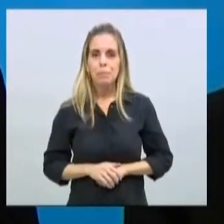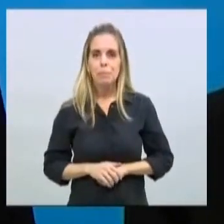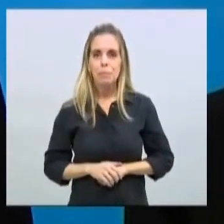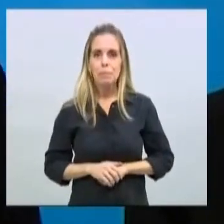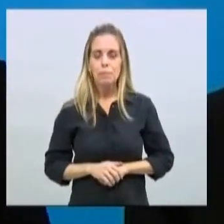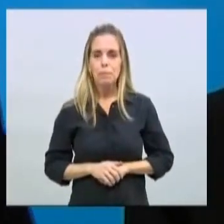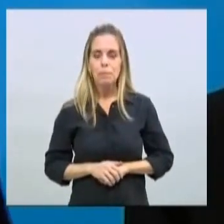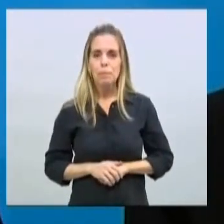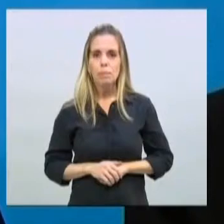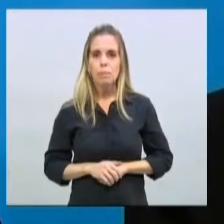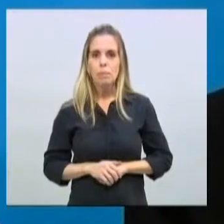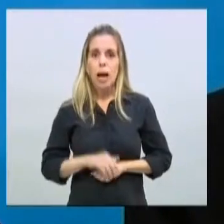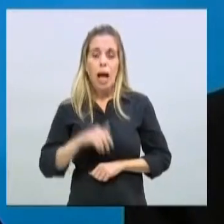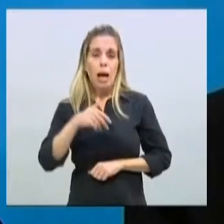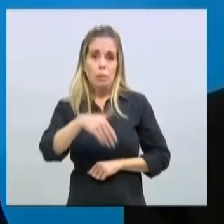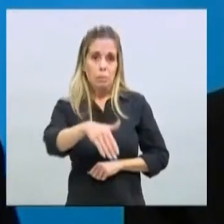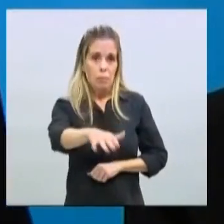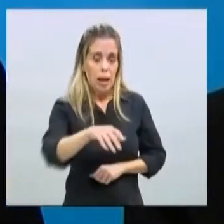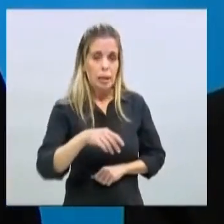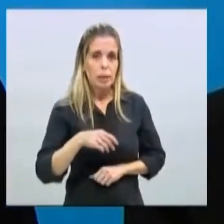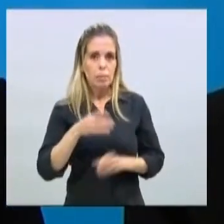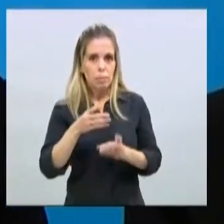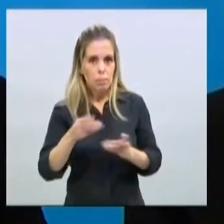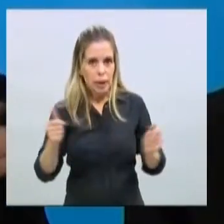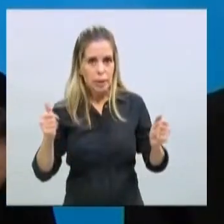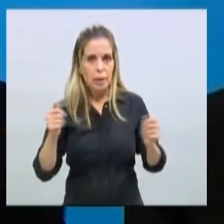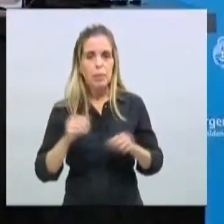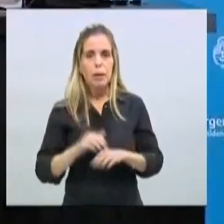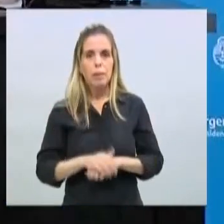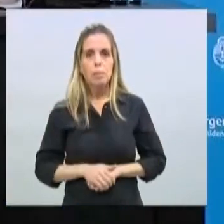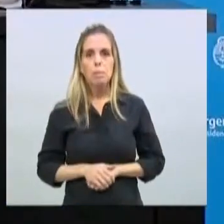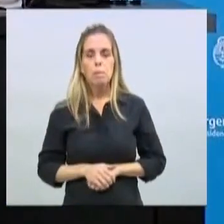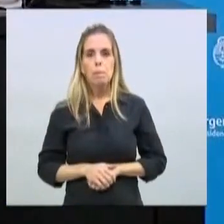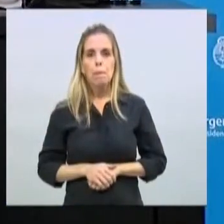Y acá vamos, ya para terminar, a ver